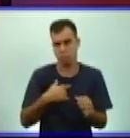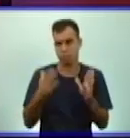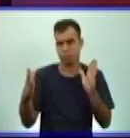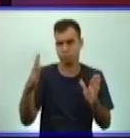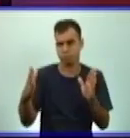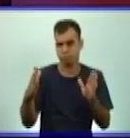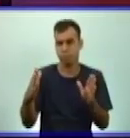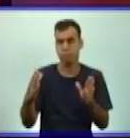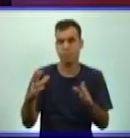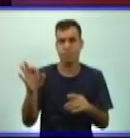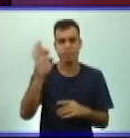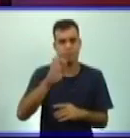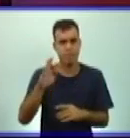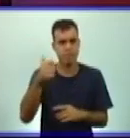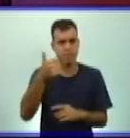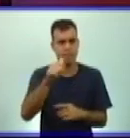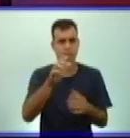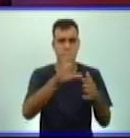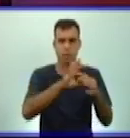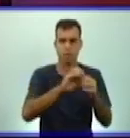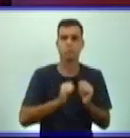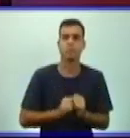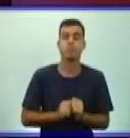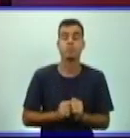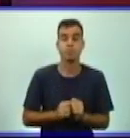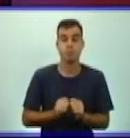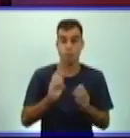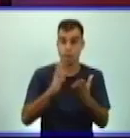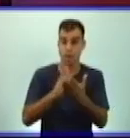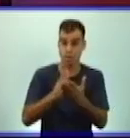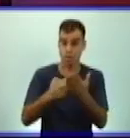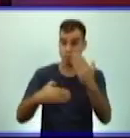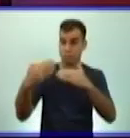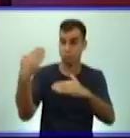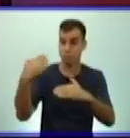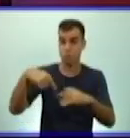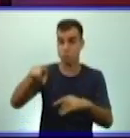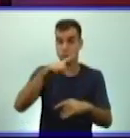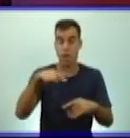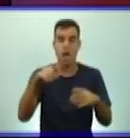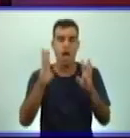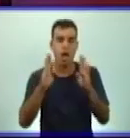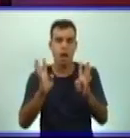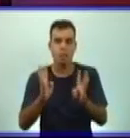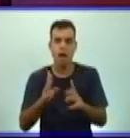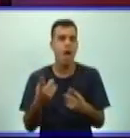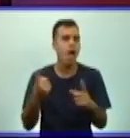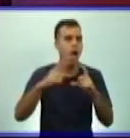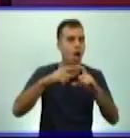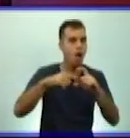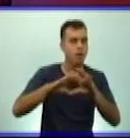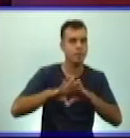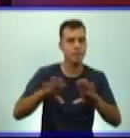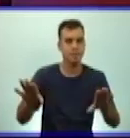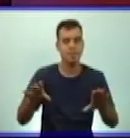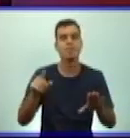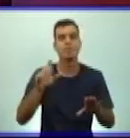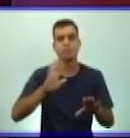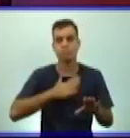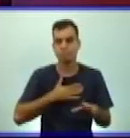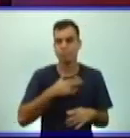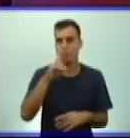física 10º grado. En encuentros anteriores, como les estaba diciendo, ustedes sistematizaron aquellos contenidos referidos a la unidad número